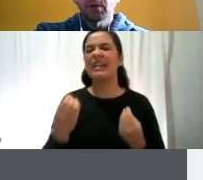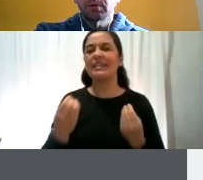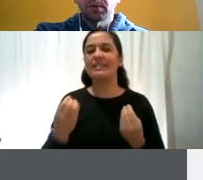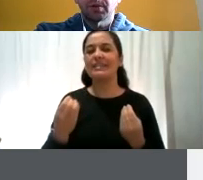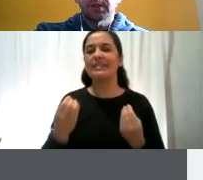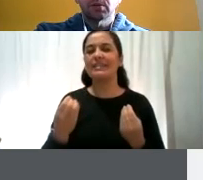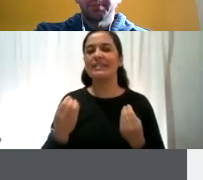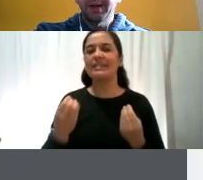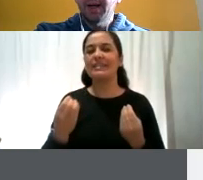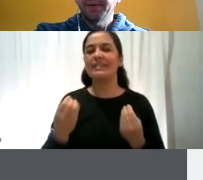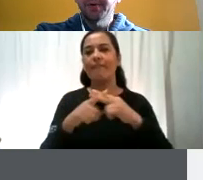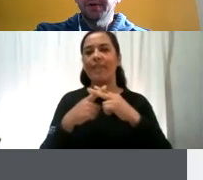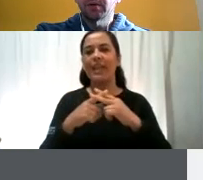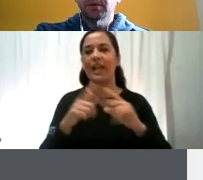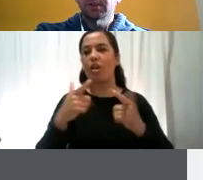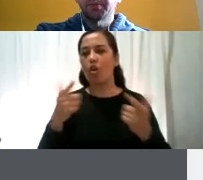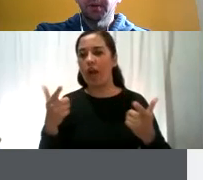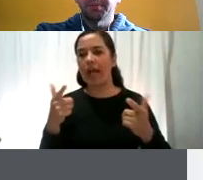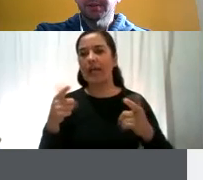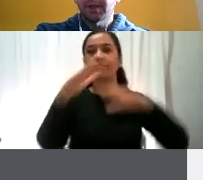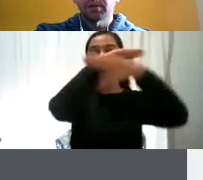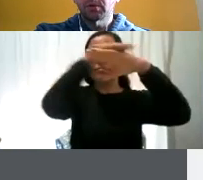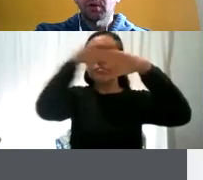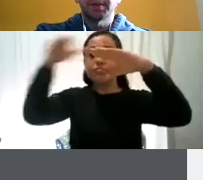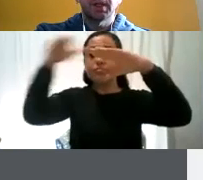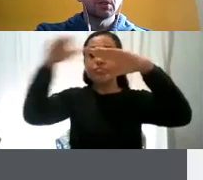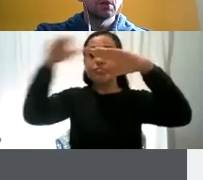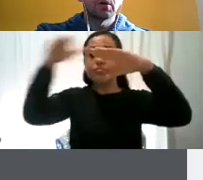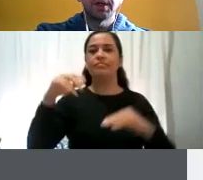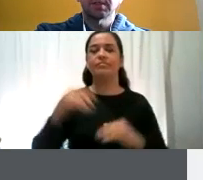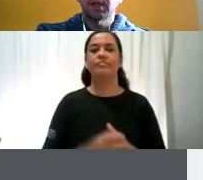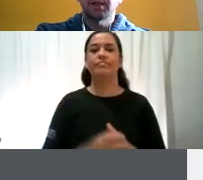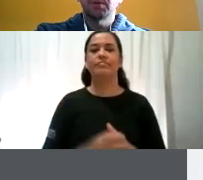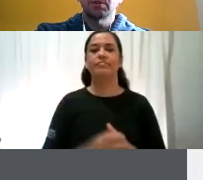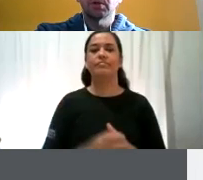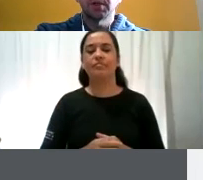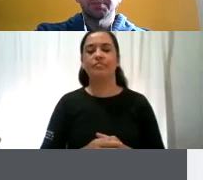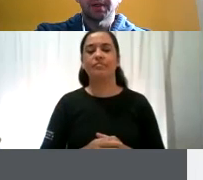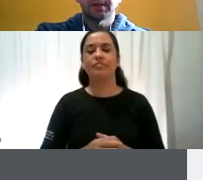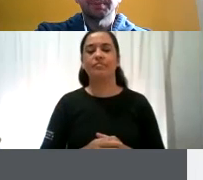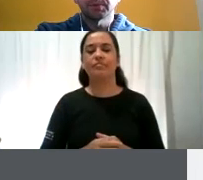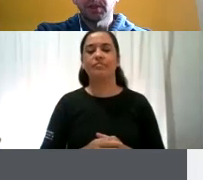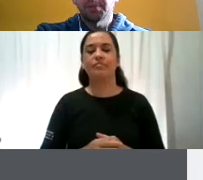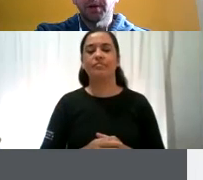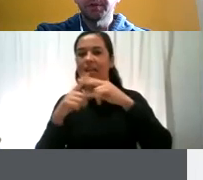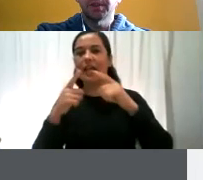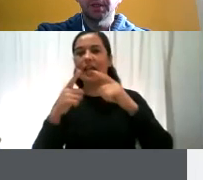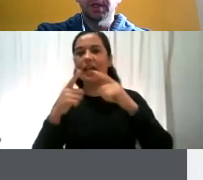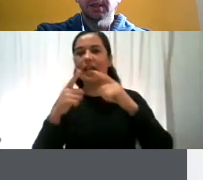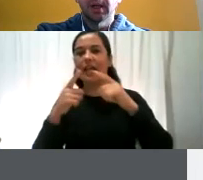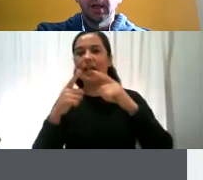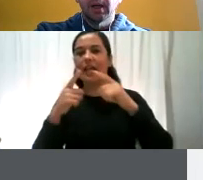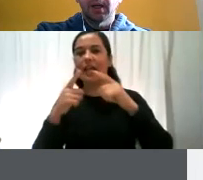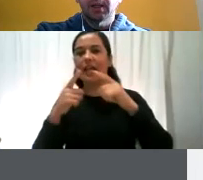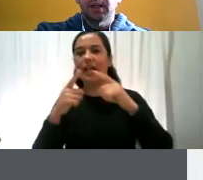desde abajo, un cielorraso plano, en donde se pueden pasar de hiperventilación, hacer las divisiones para, no sé, para